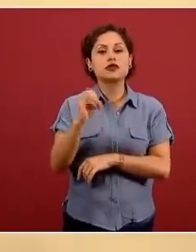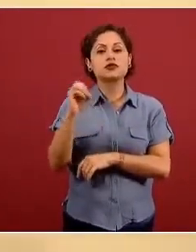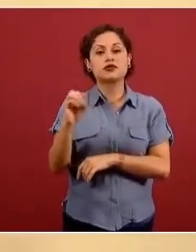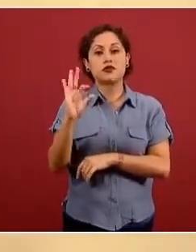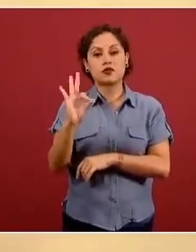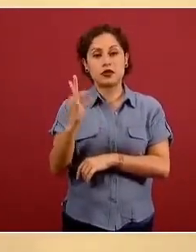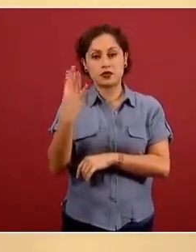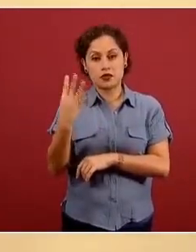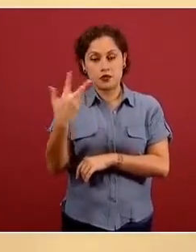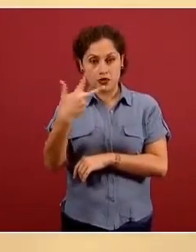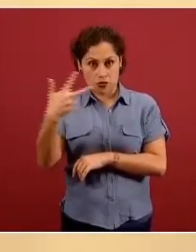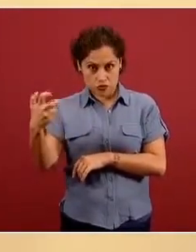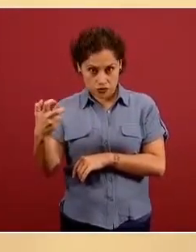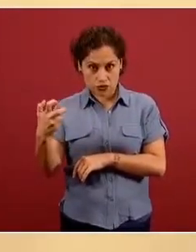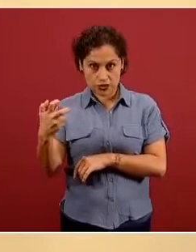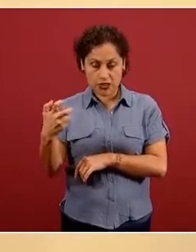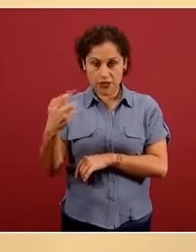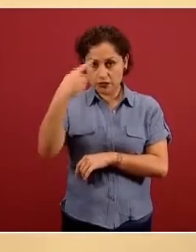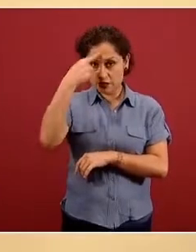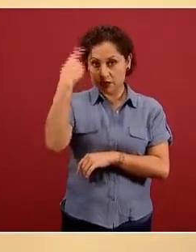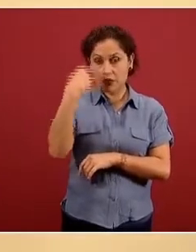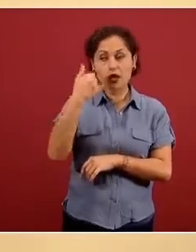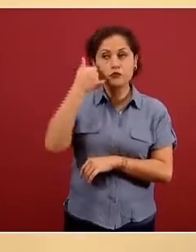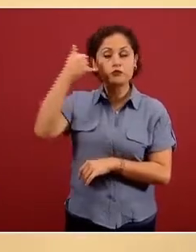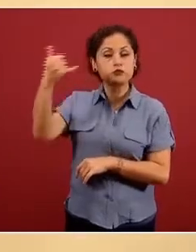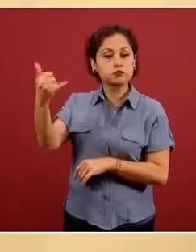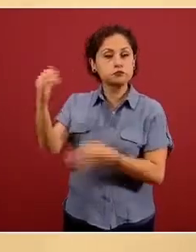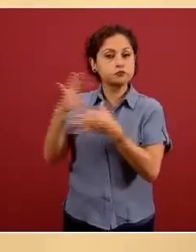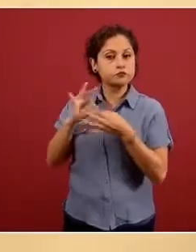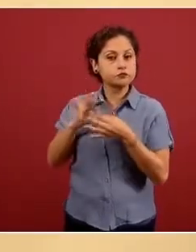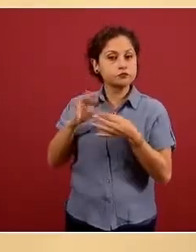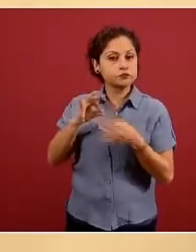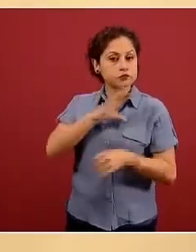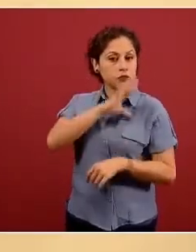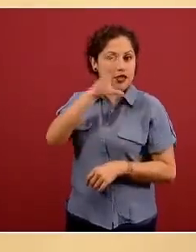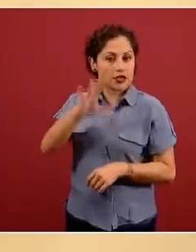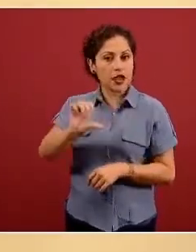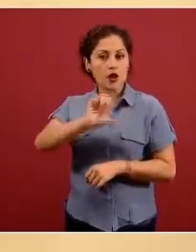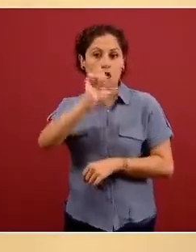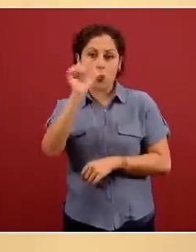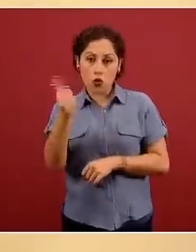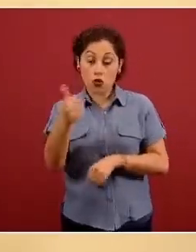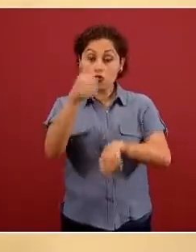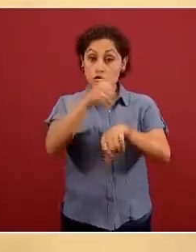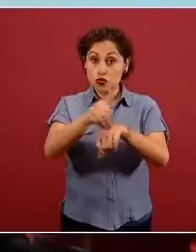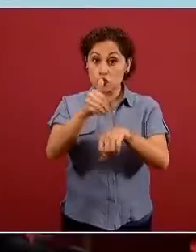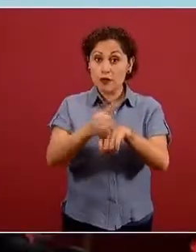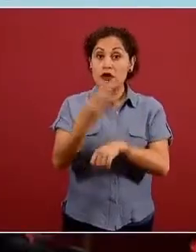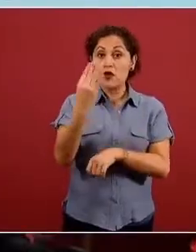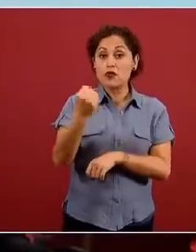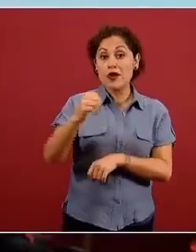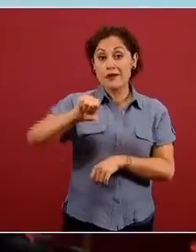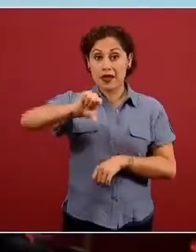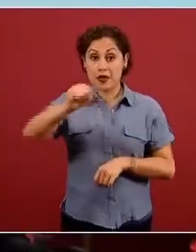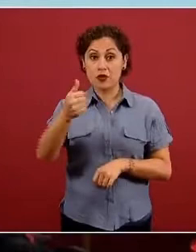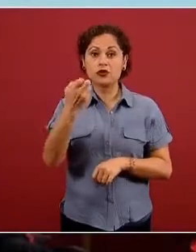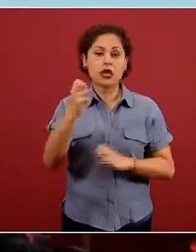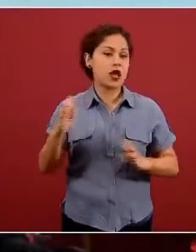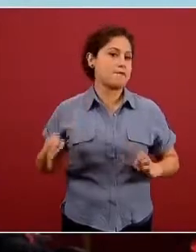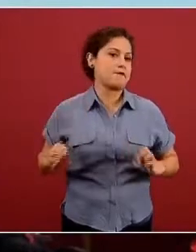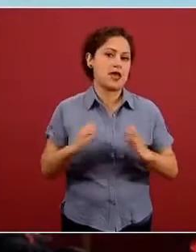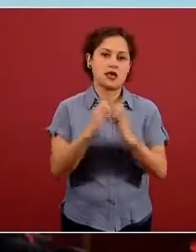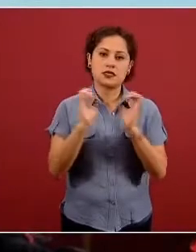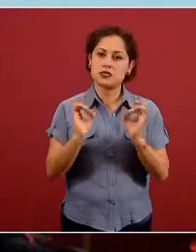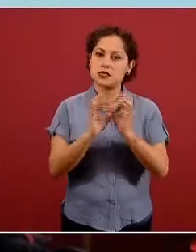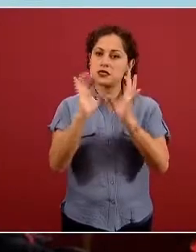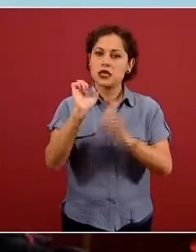800-0044-800 para información en general, también el número 911, que es el número de emergencias en todo el país, si hubiera